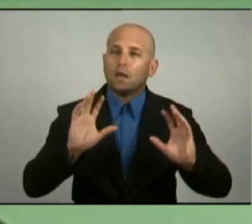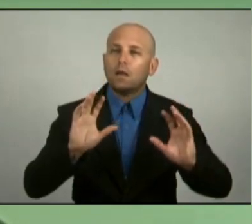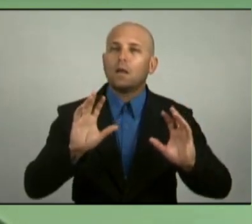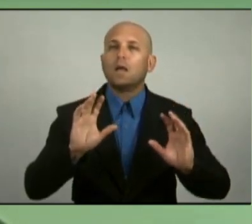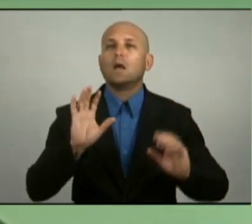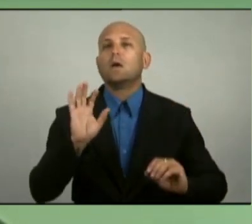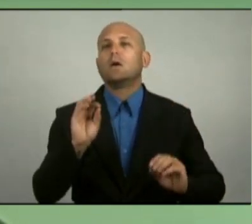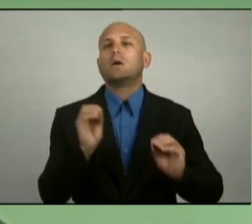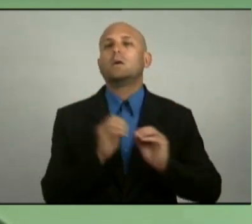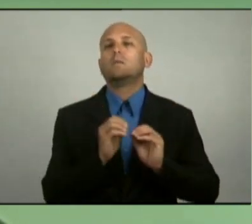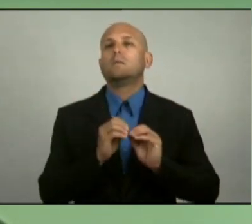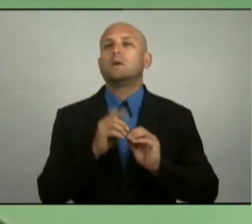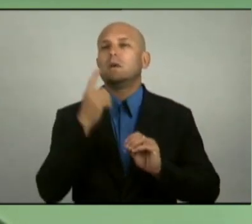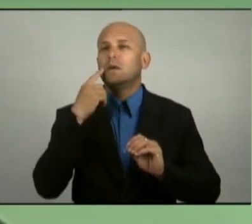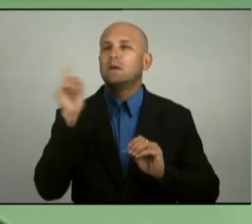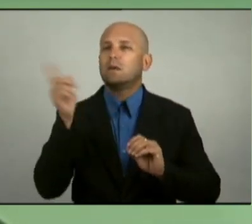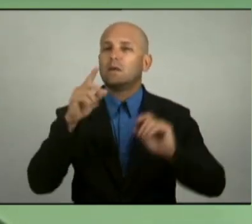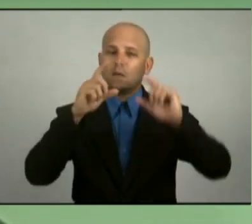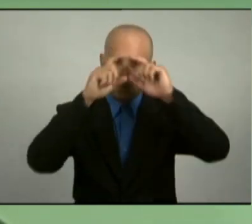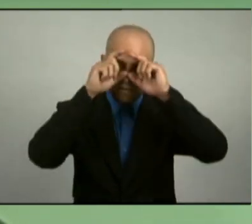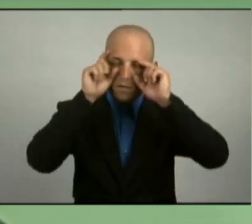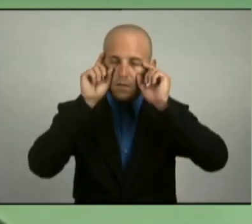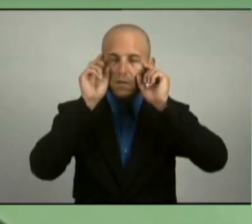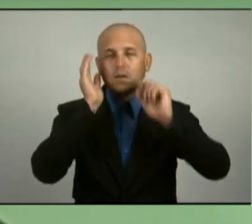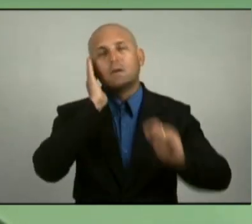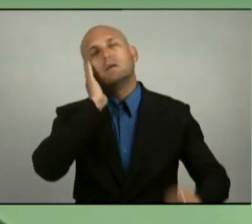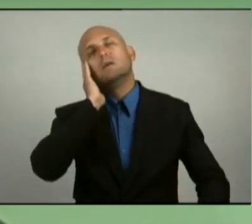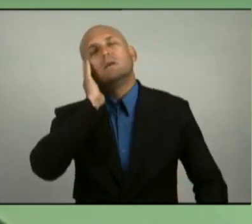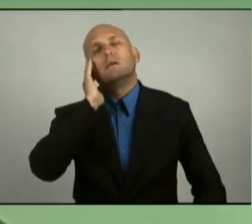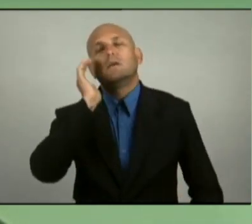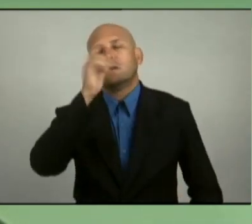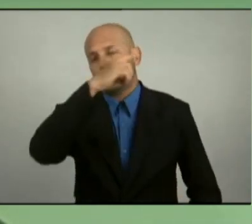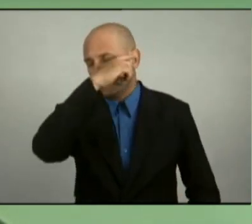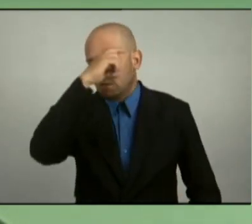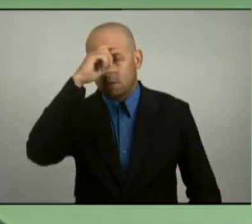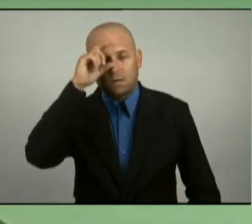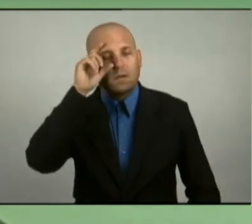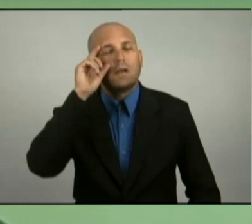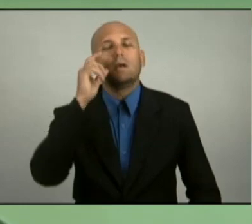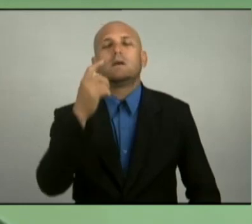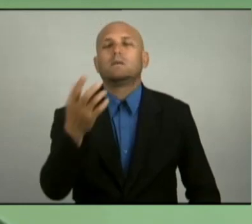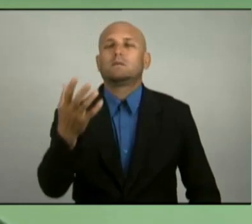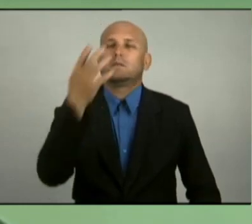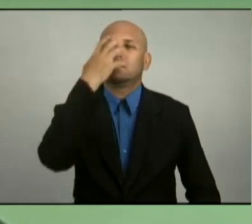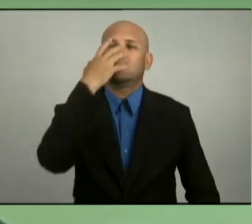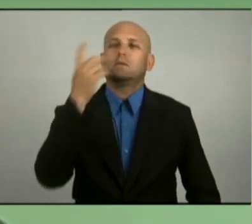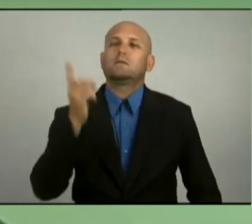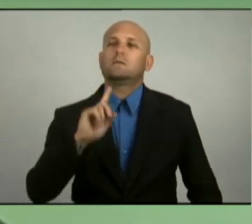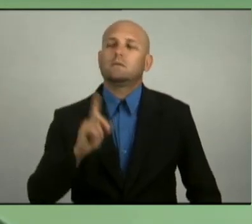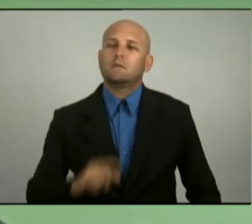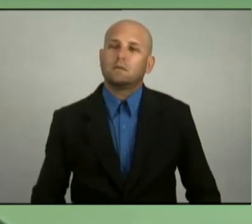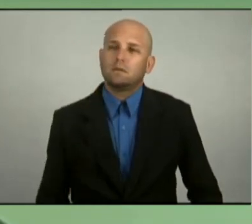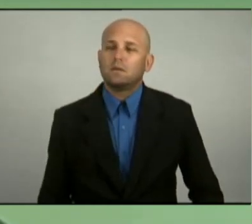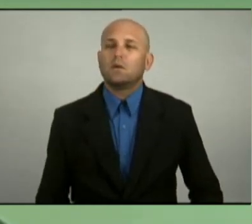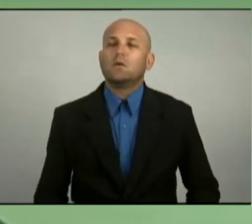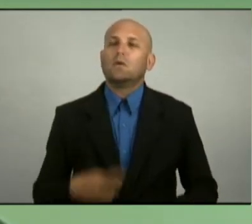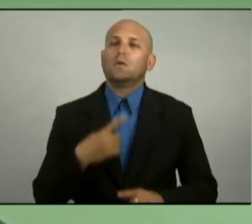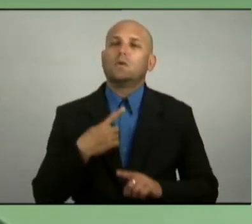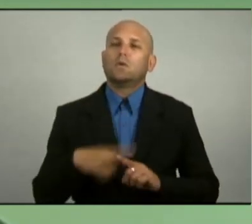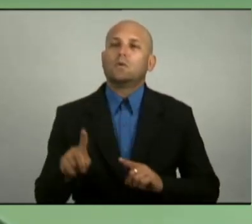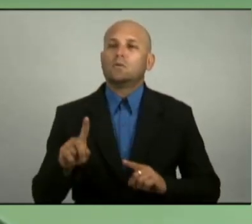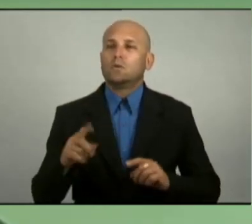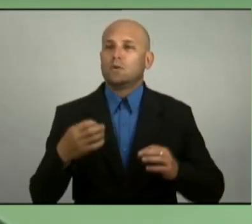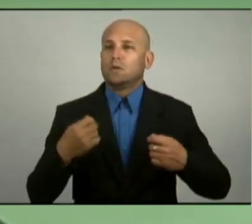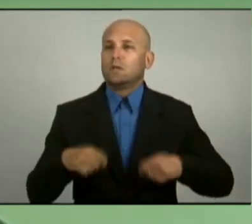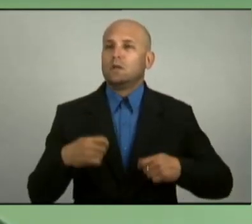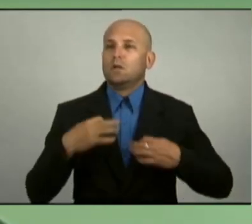utilizar eh antifaz a la eh Para que no te afecte los ojos eh la iluminación lo otro es la ropa